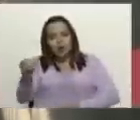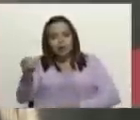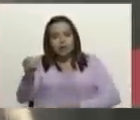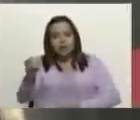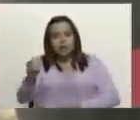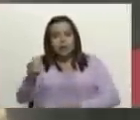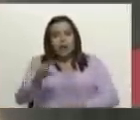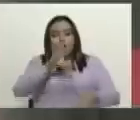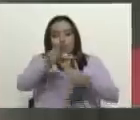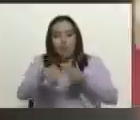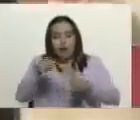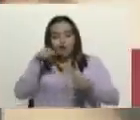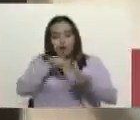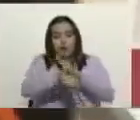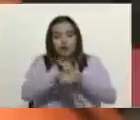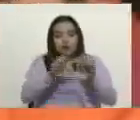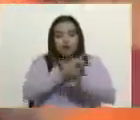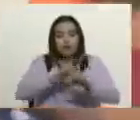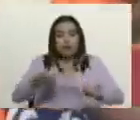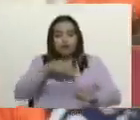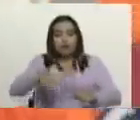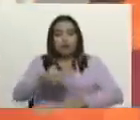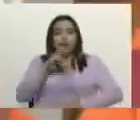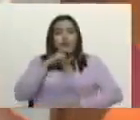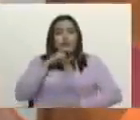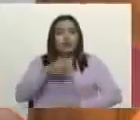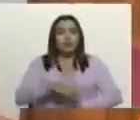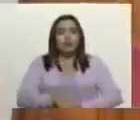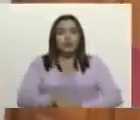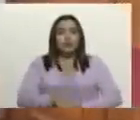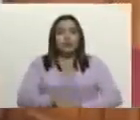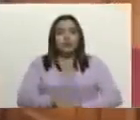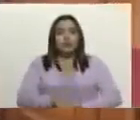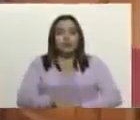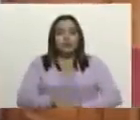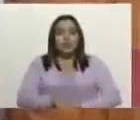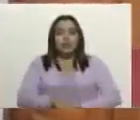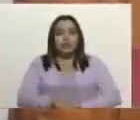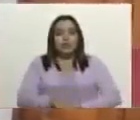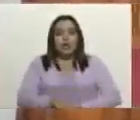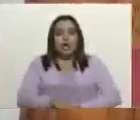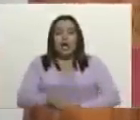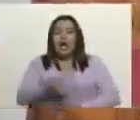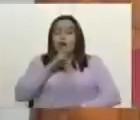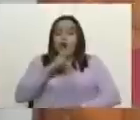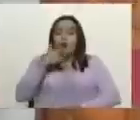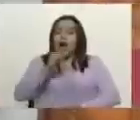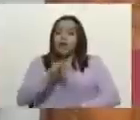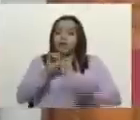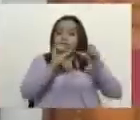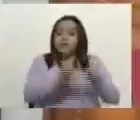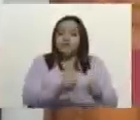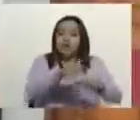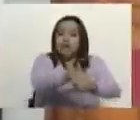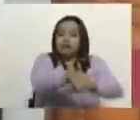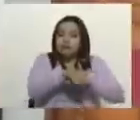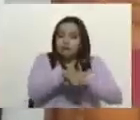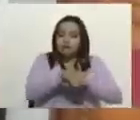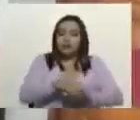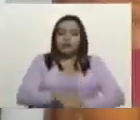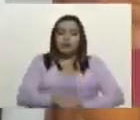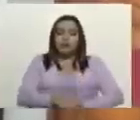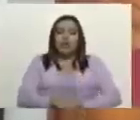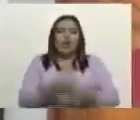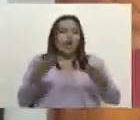nuestras reservas activas, el oro que en este momento represado en Inglaterra, tantas cosas que